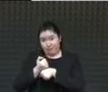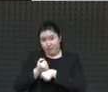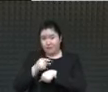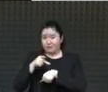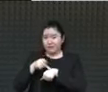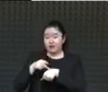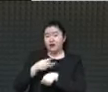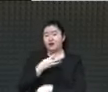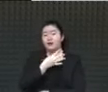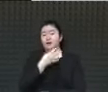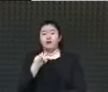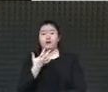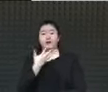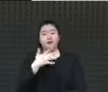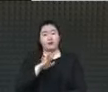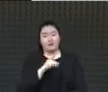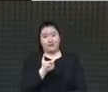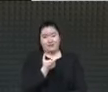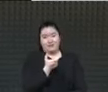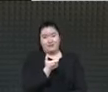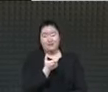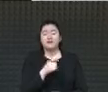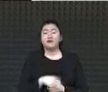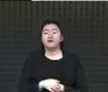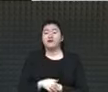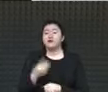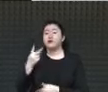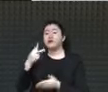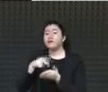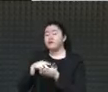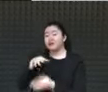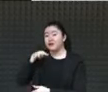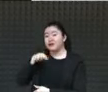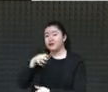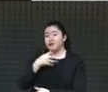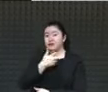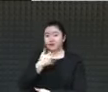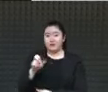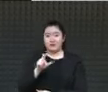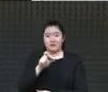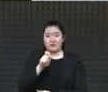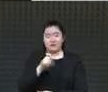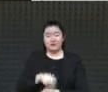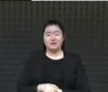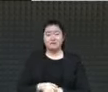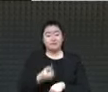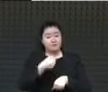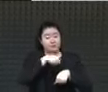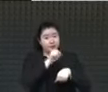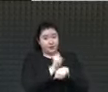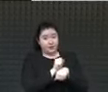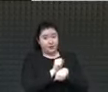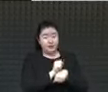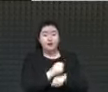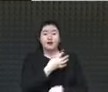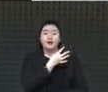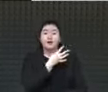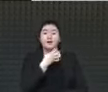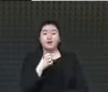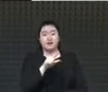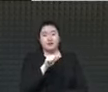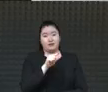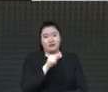410 pesos y en 2019 820. En secundaria 450 pesos y en